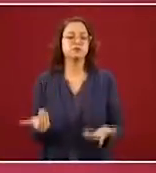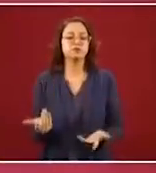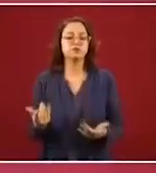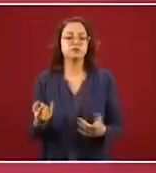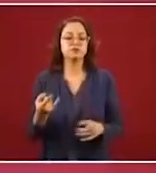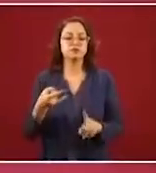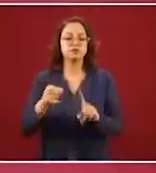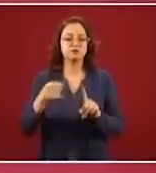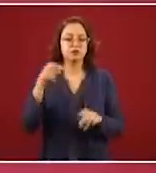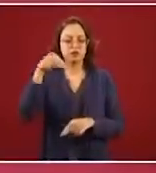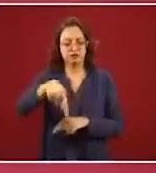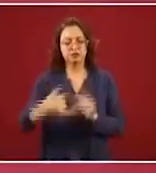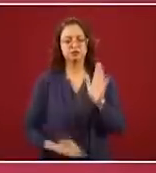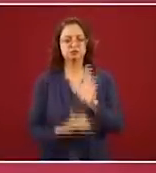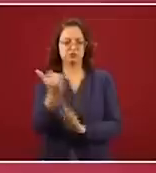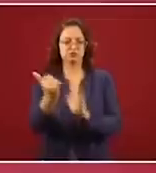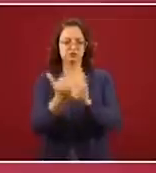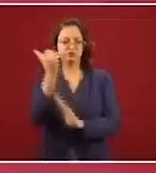estaban construyendo.